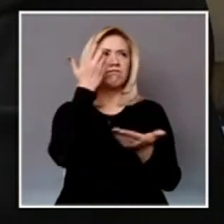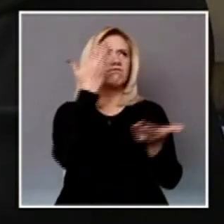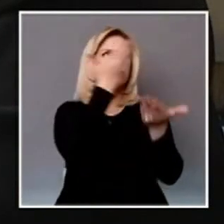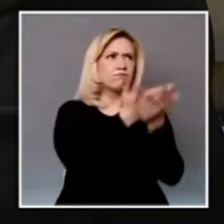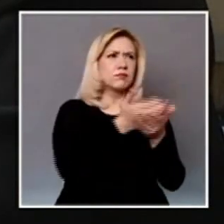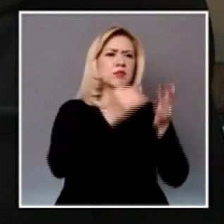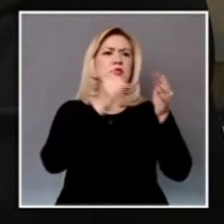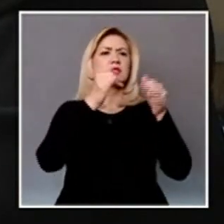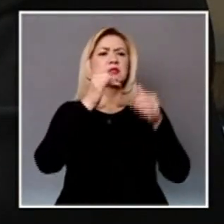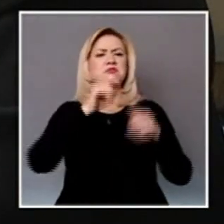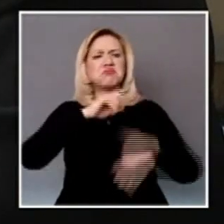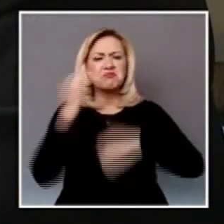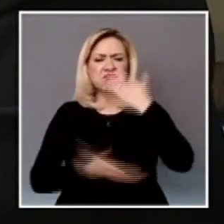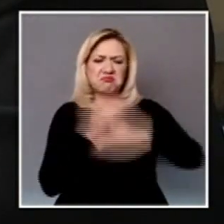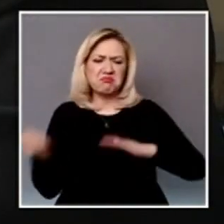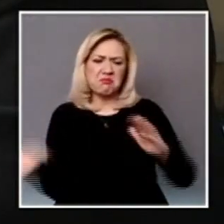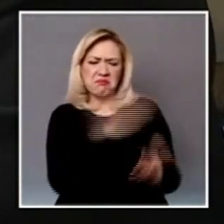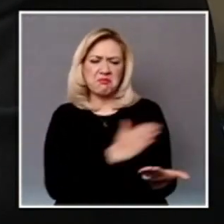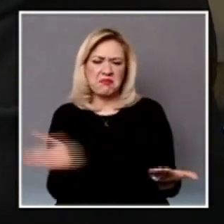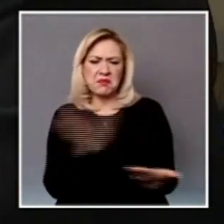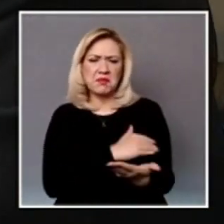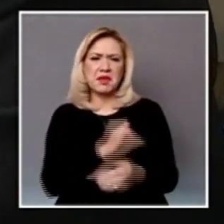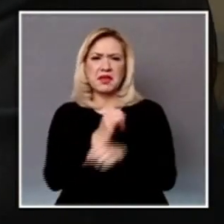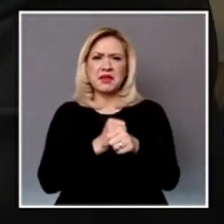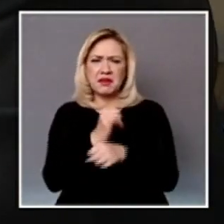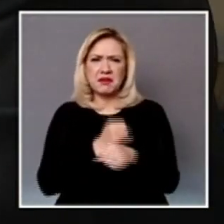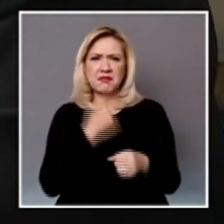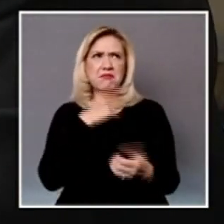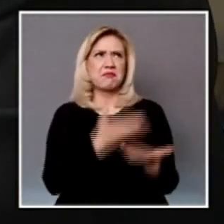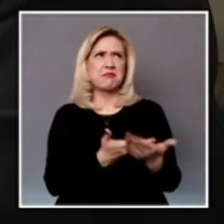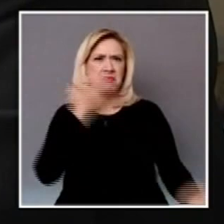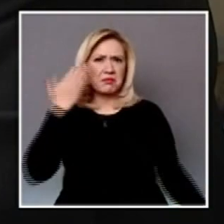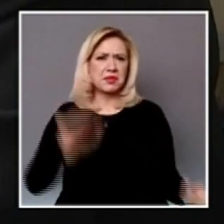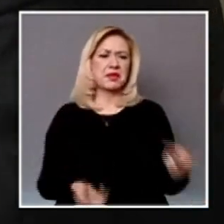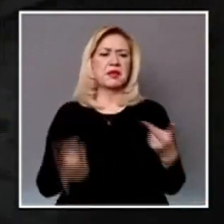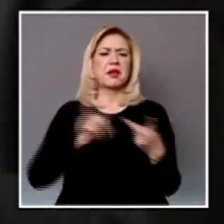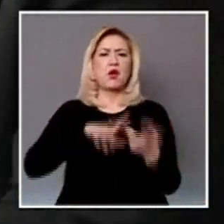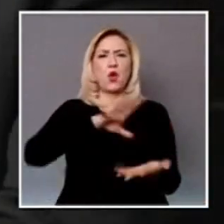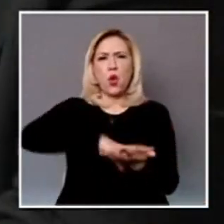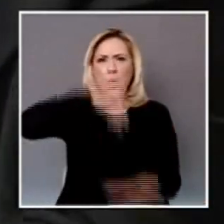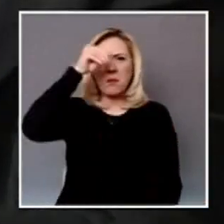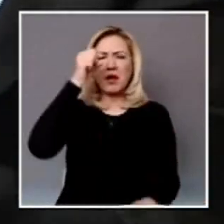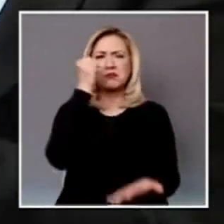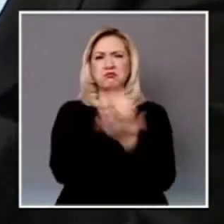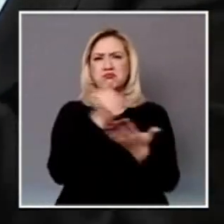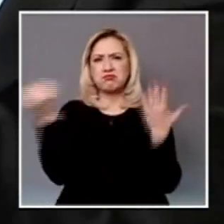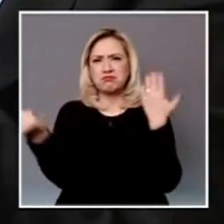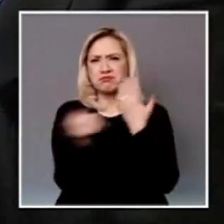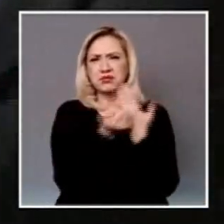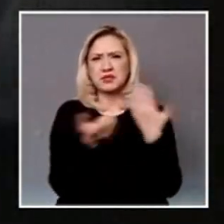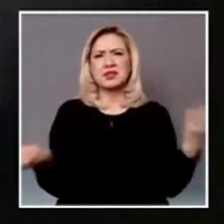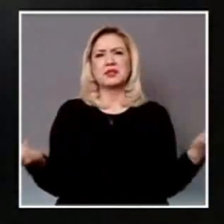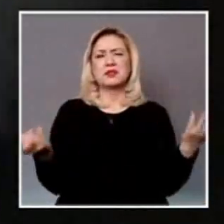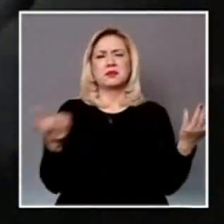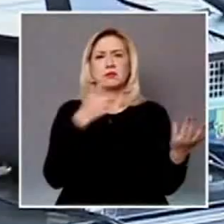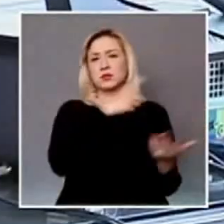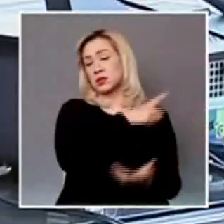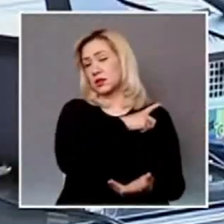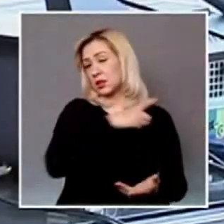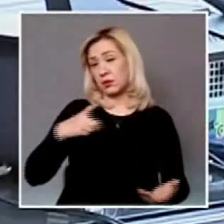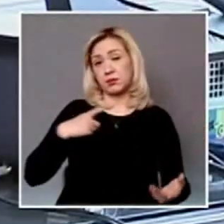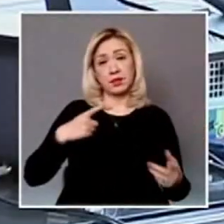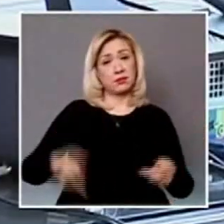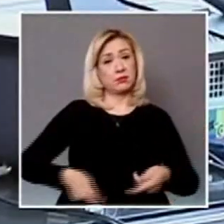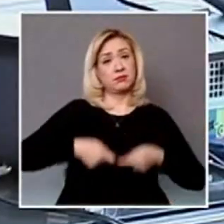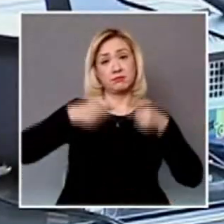incluso cuando el sujeto obligado cuente con distintos medios físicos y electrónicos para entregarla, se debe privilegiar el medio